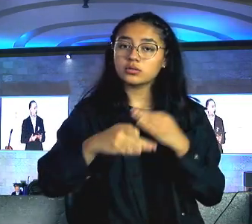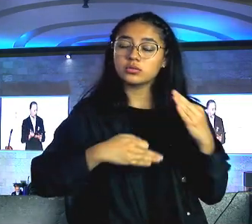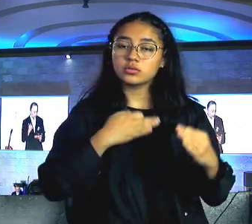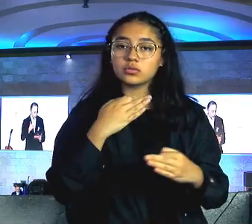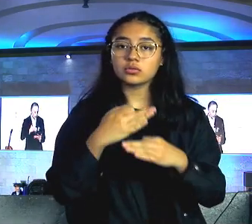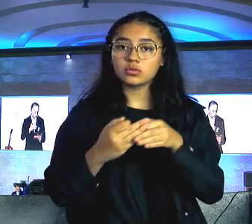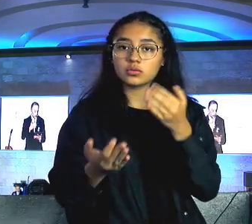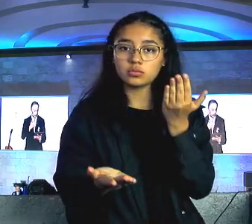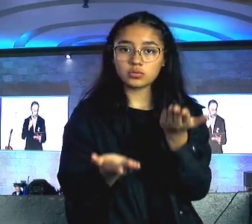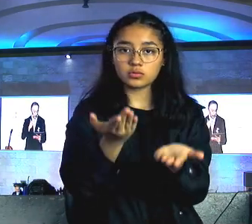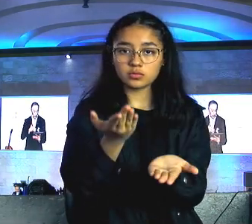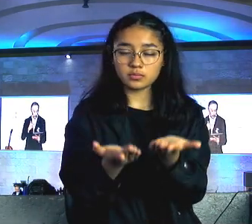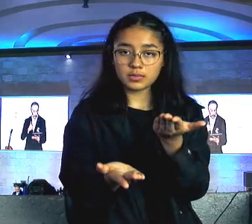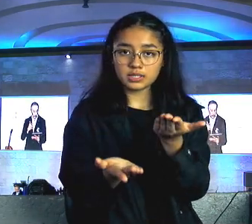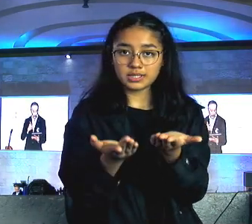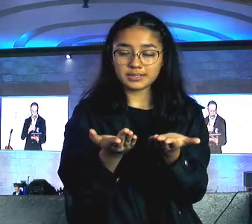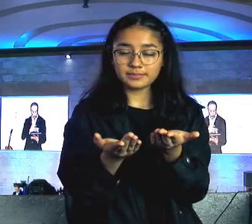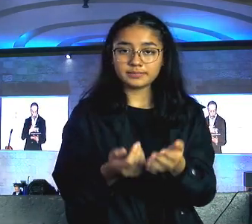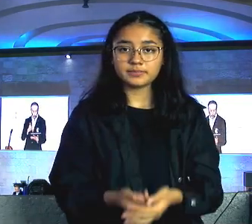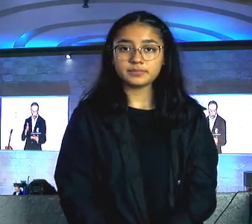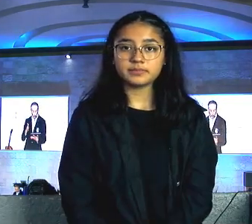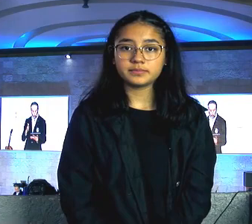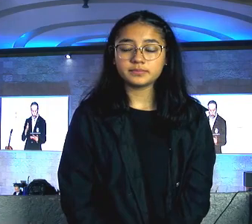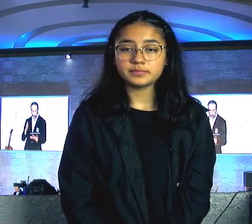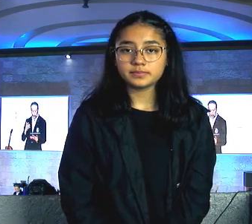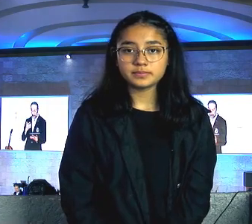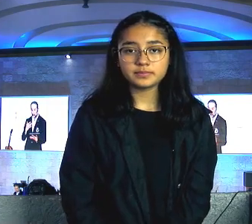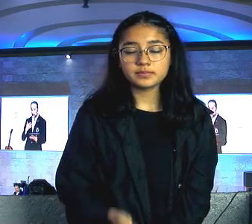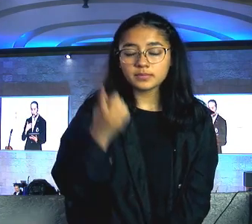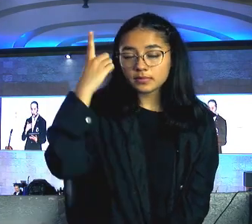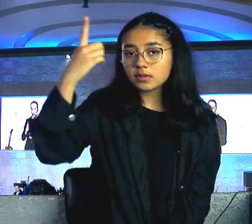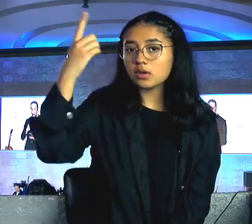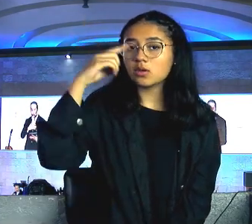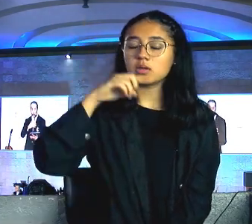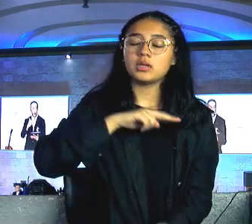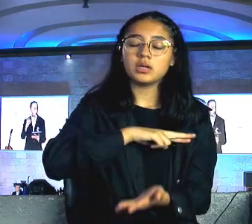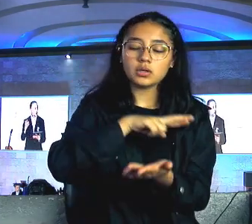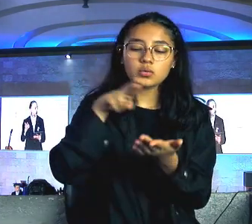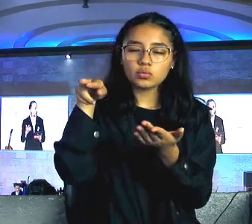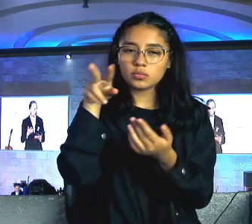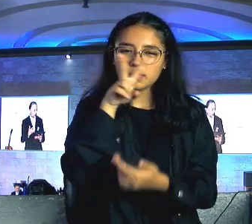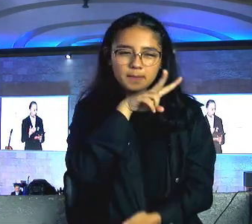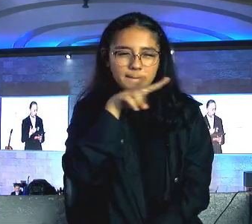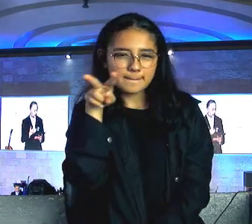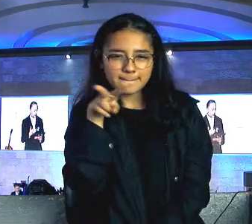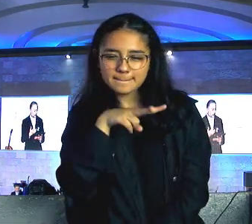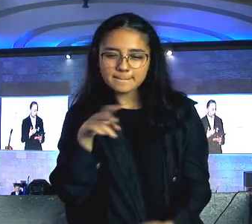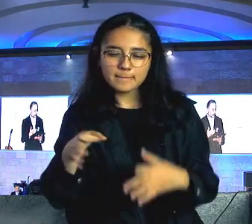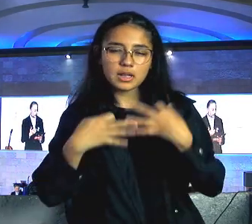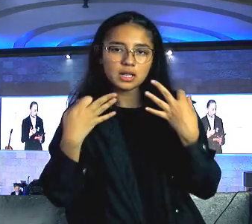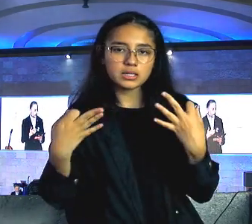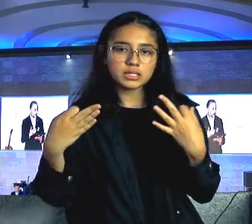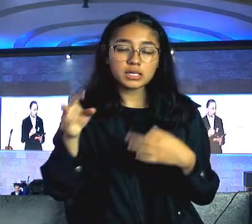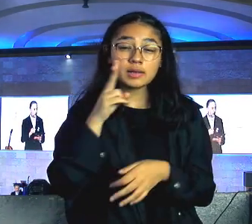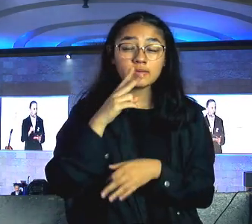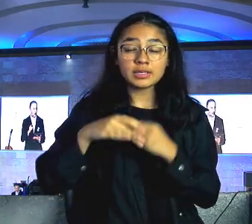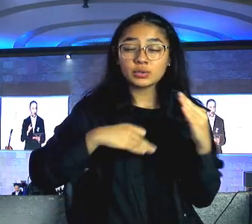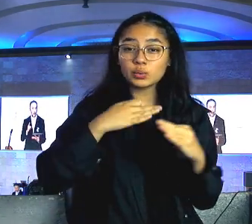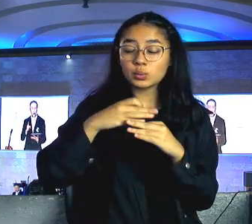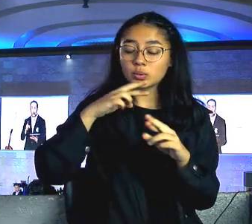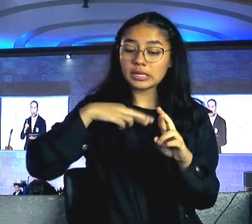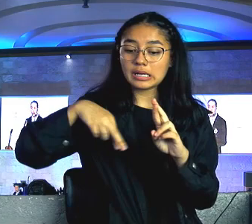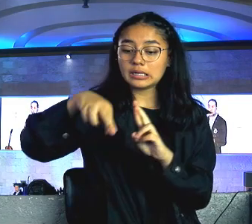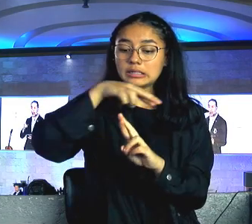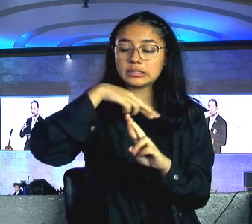Y Dios recorre la tierra con sus ojos para ver todo lo que hay alrededor de nosotros, y